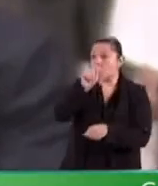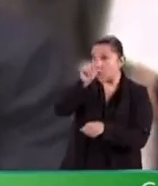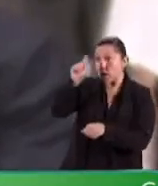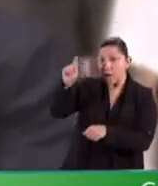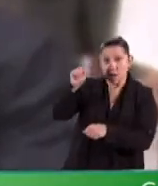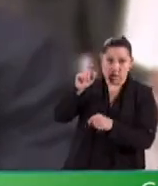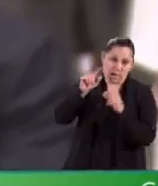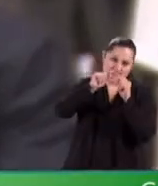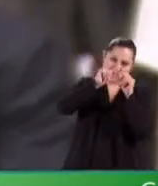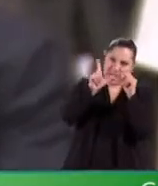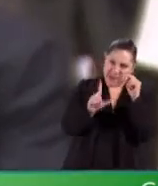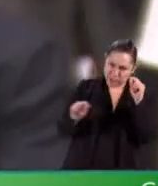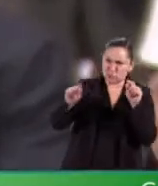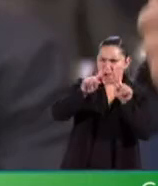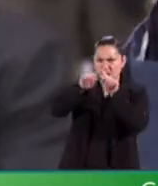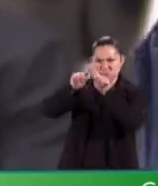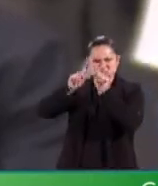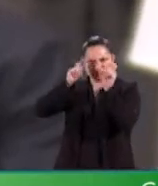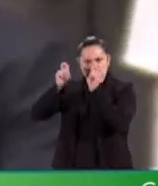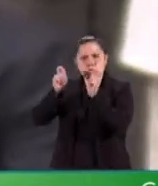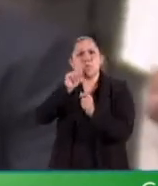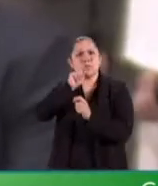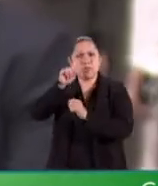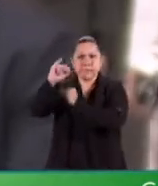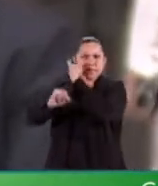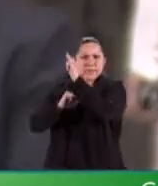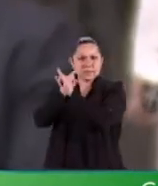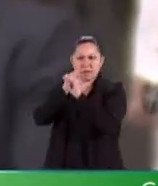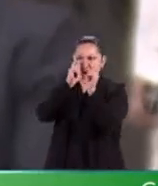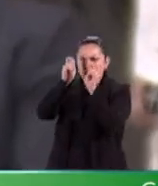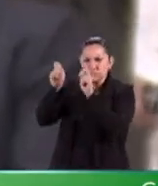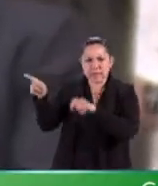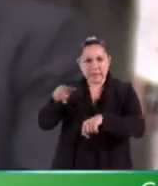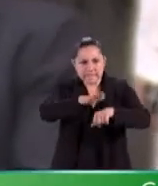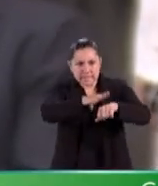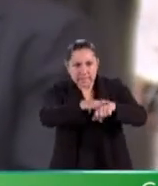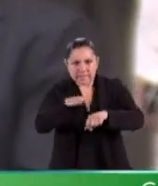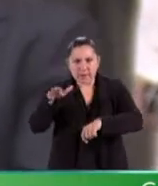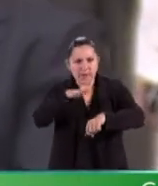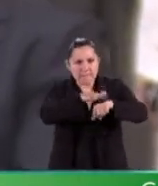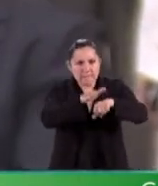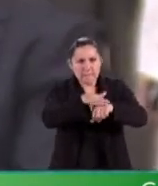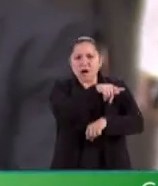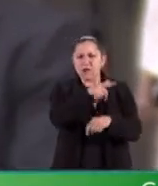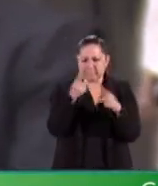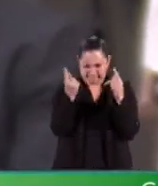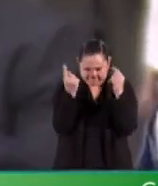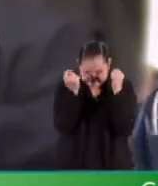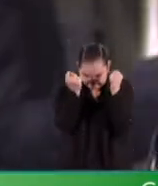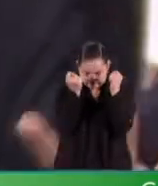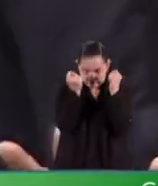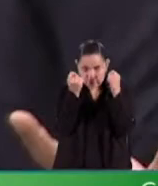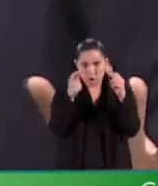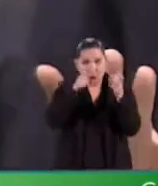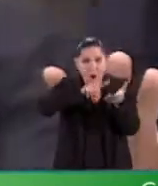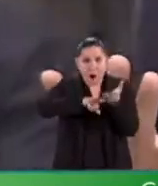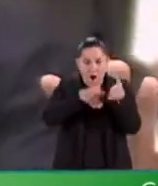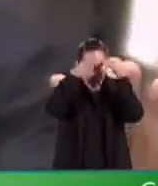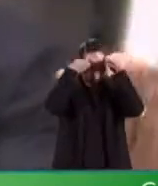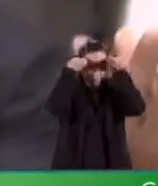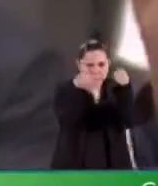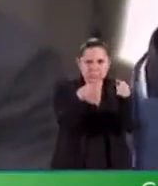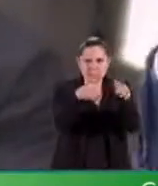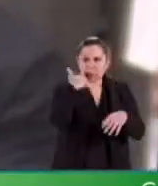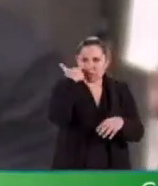expertos internacionales, no se quiten la venda de los ojos y ocupen argumentos fuera de